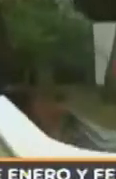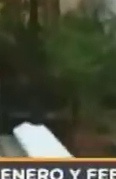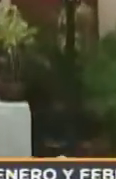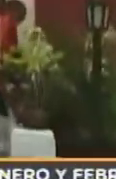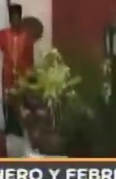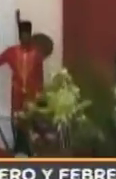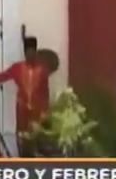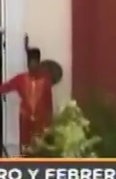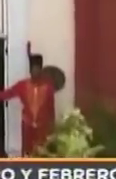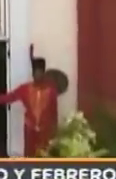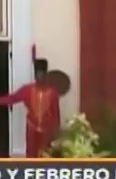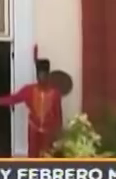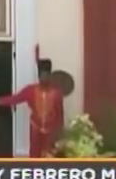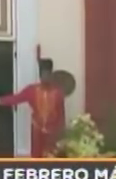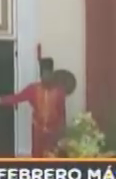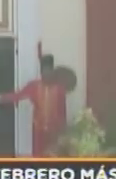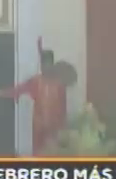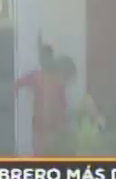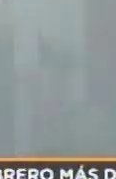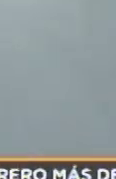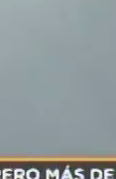de hombre y de mujer